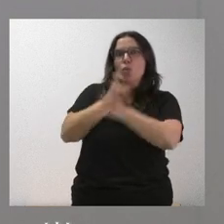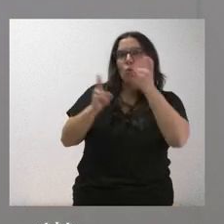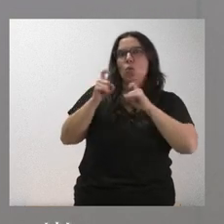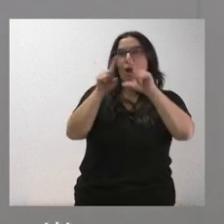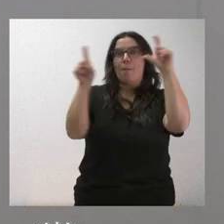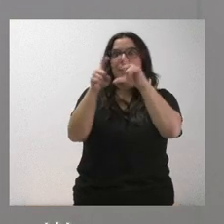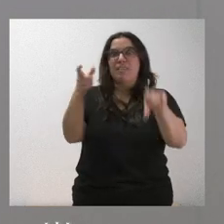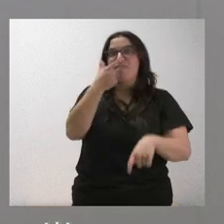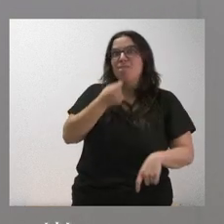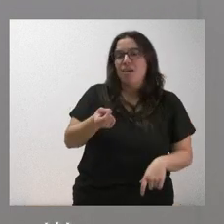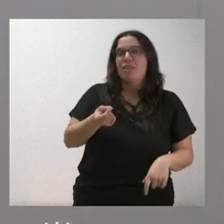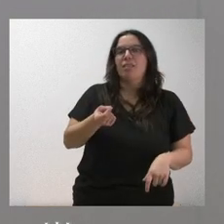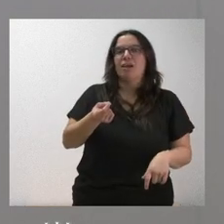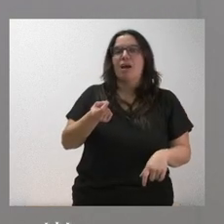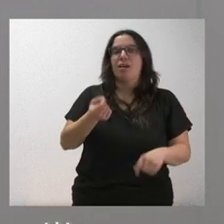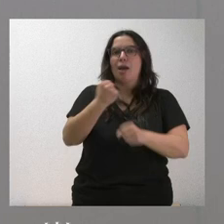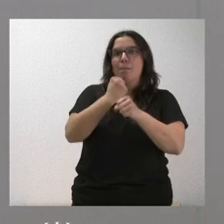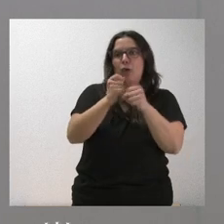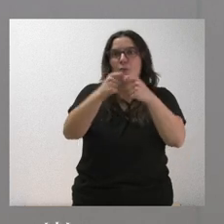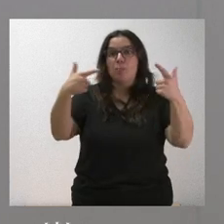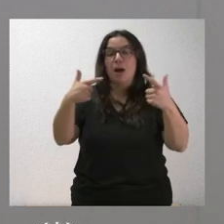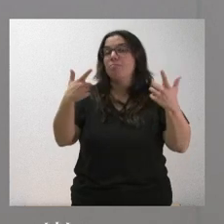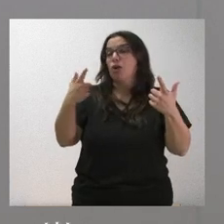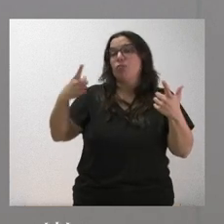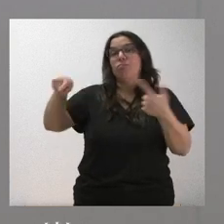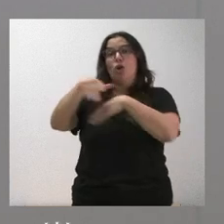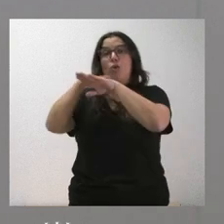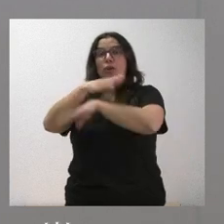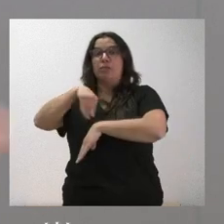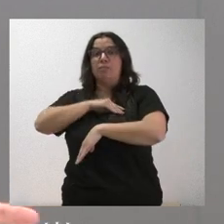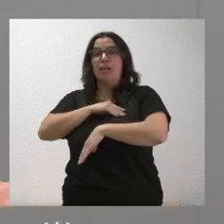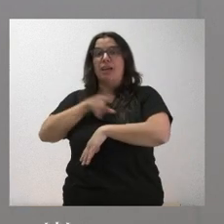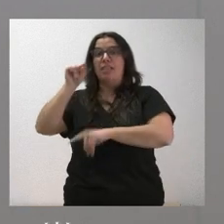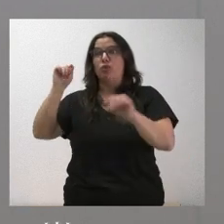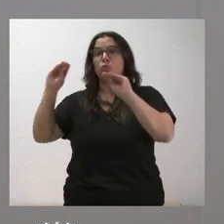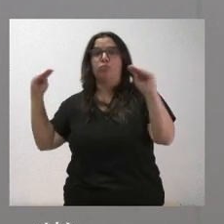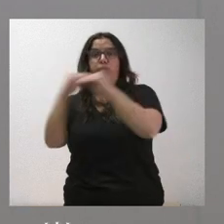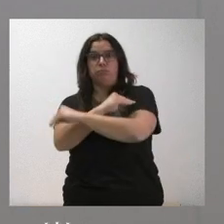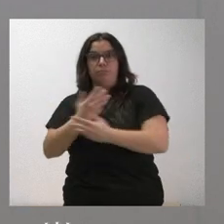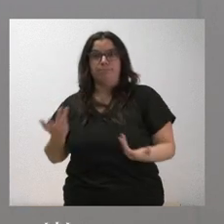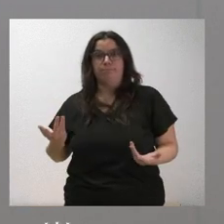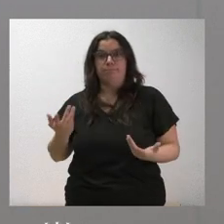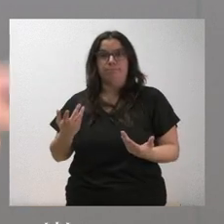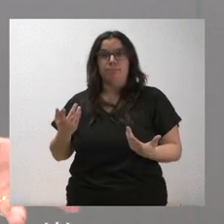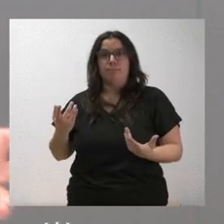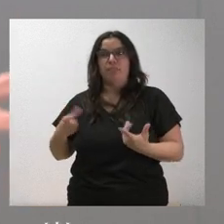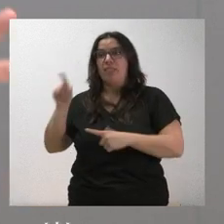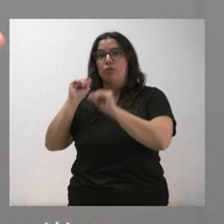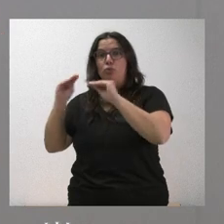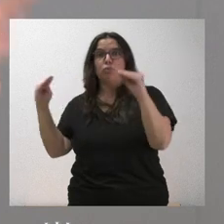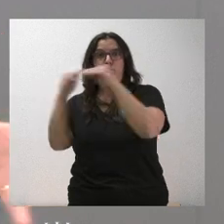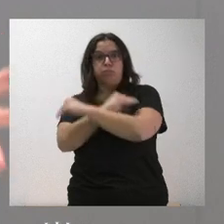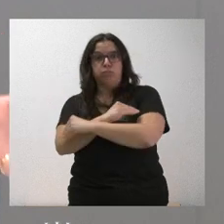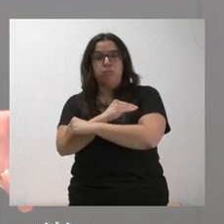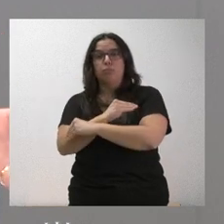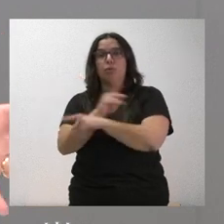empresas para aumentar el empleo y el gobierno tiene decisiones justo al contrario de posicionar o